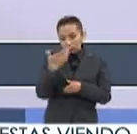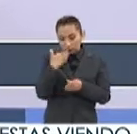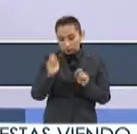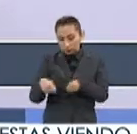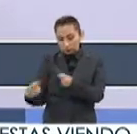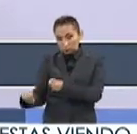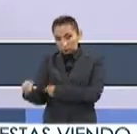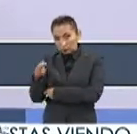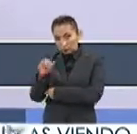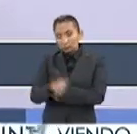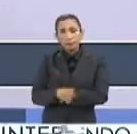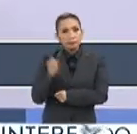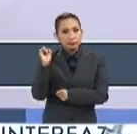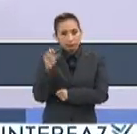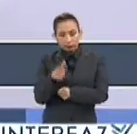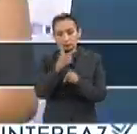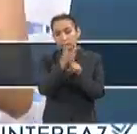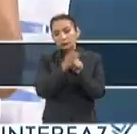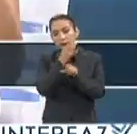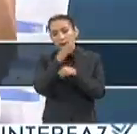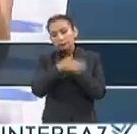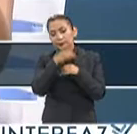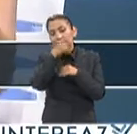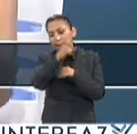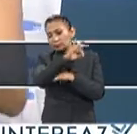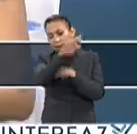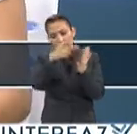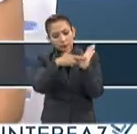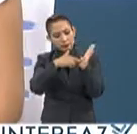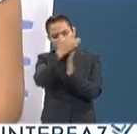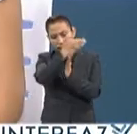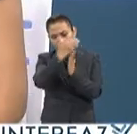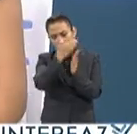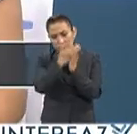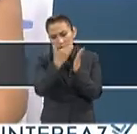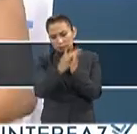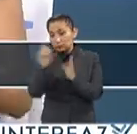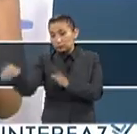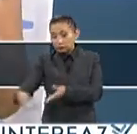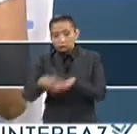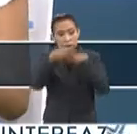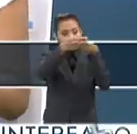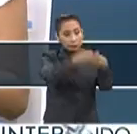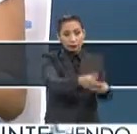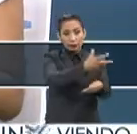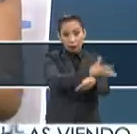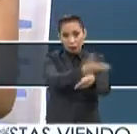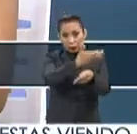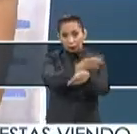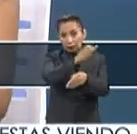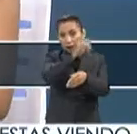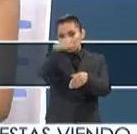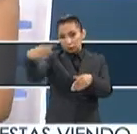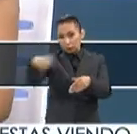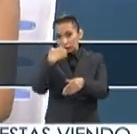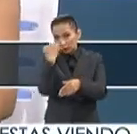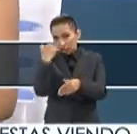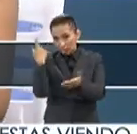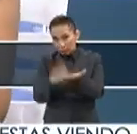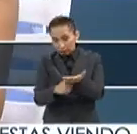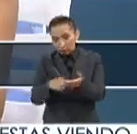los requisitos sí, básicos. Sí, en la misma convocatoria te van diciendo todos los requisitos que tienes que entregar en la coordinación de becas de tu propia